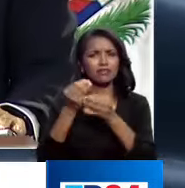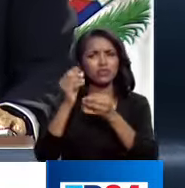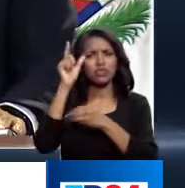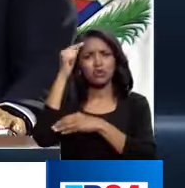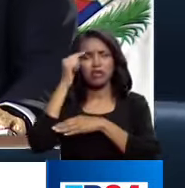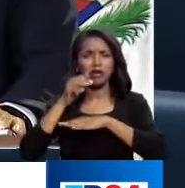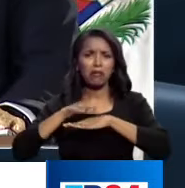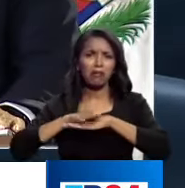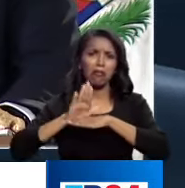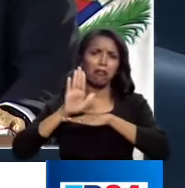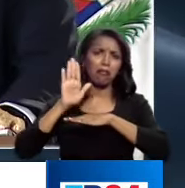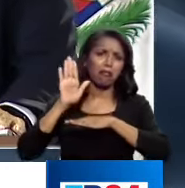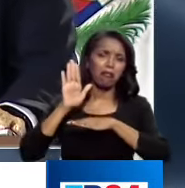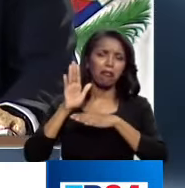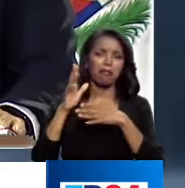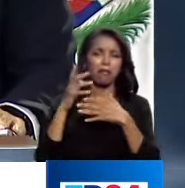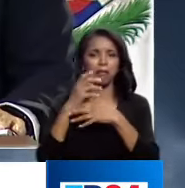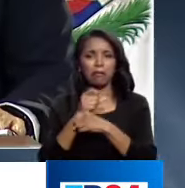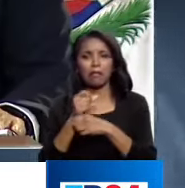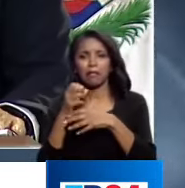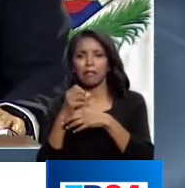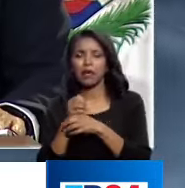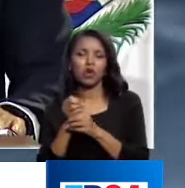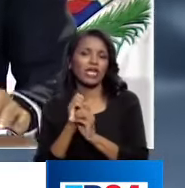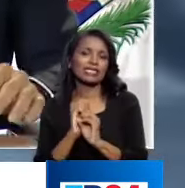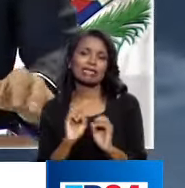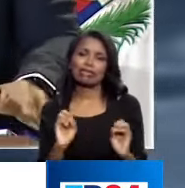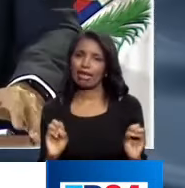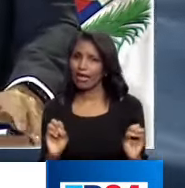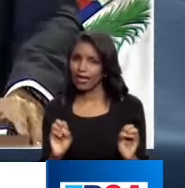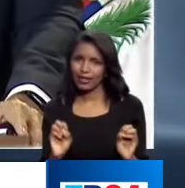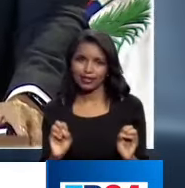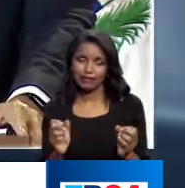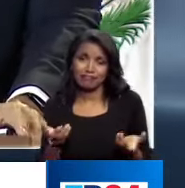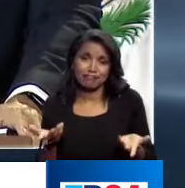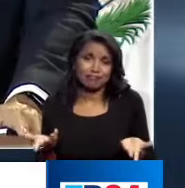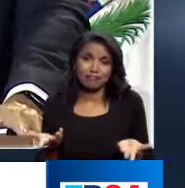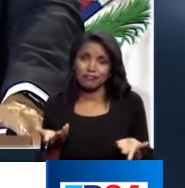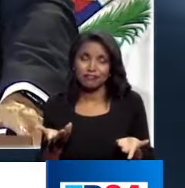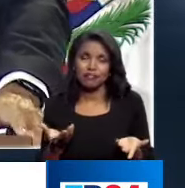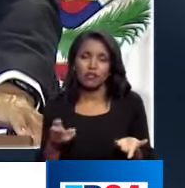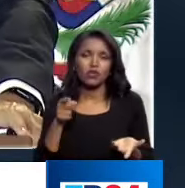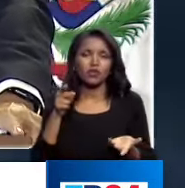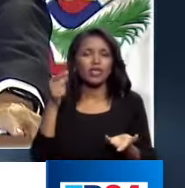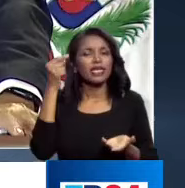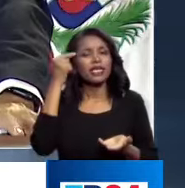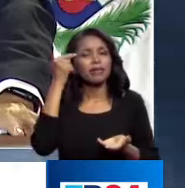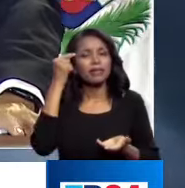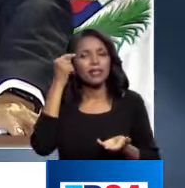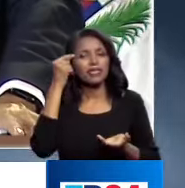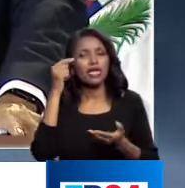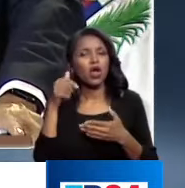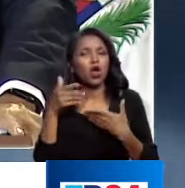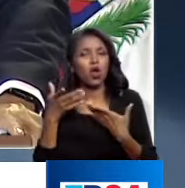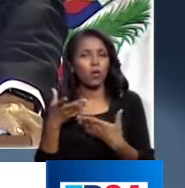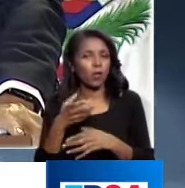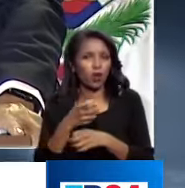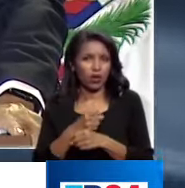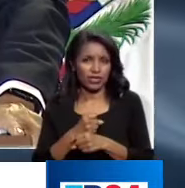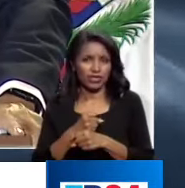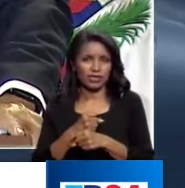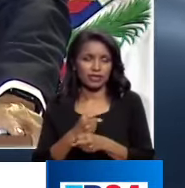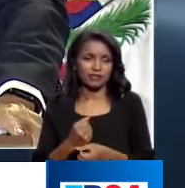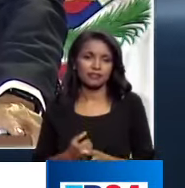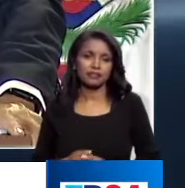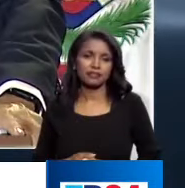haciendo promesas de campaña, diciendo vamos a hacer esto, vamos a hacer lo otro, sin embargo, no se cumple hasta el momento. También me llamó la